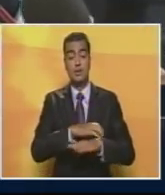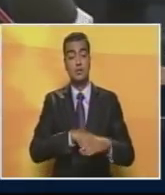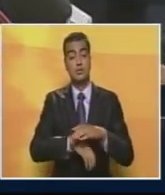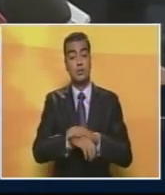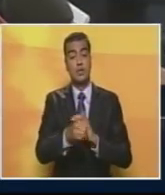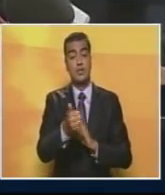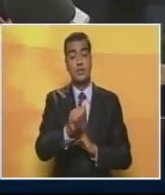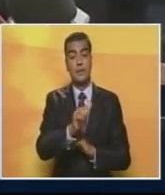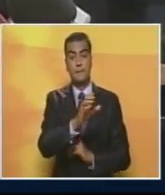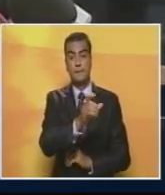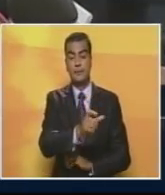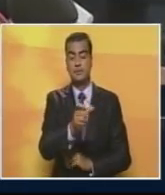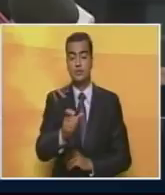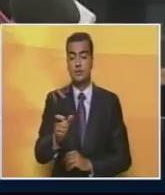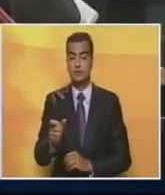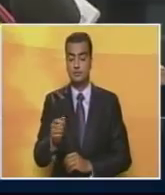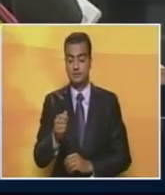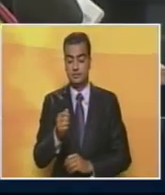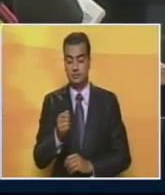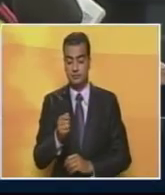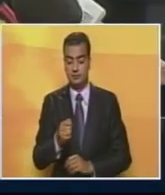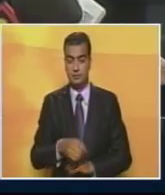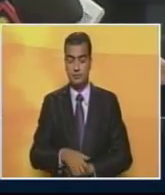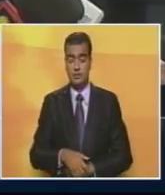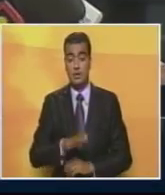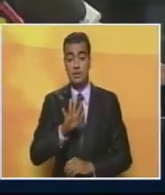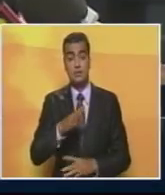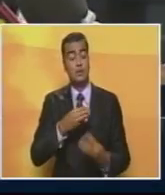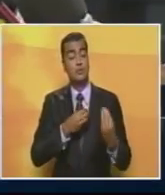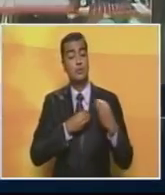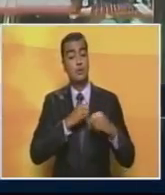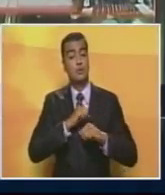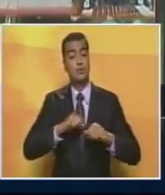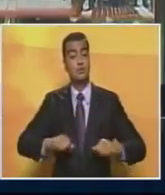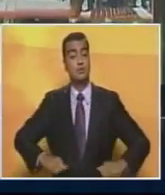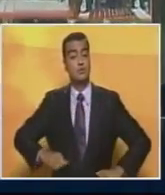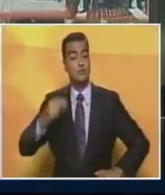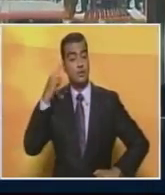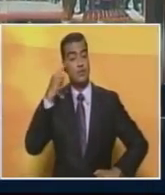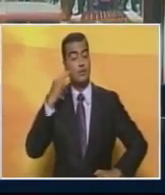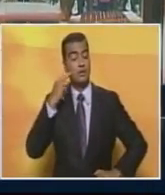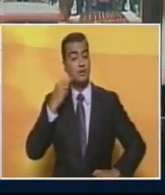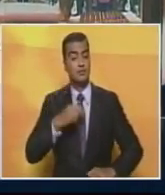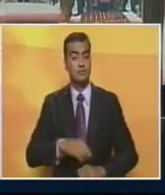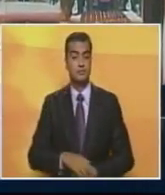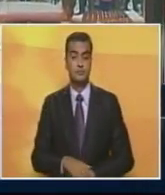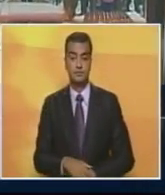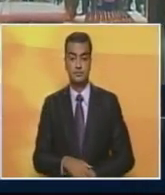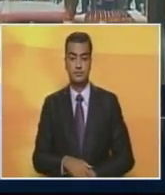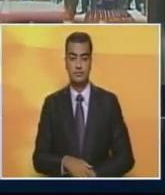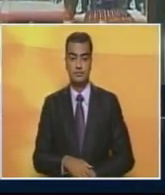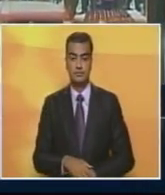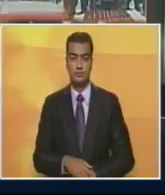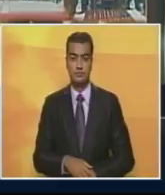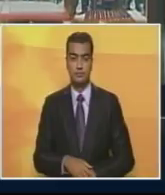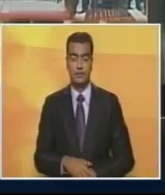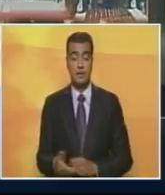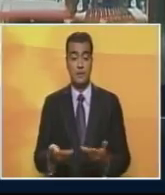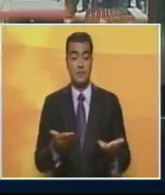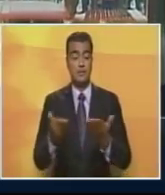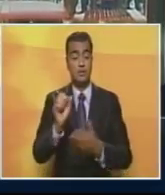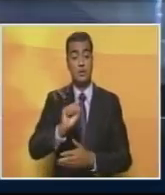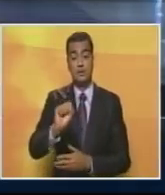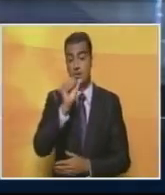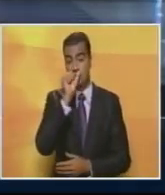10 personas, entre ellos pues 5 funcionarios de la Guardia Nacional Bolivariana, un oficial y 4 guardias, que prestan el servicio antidroga en